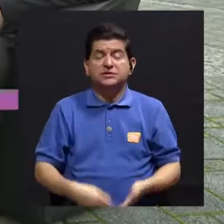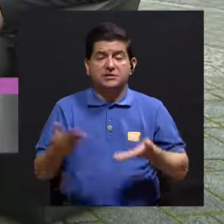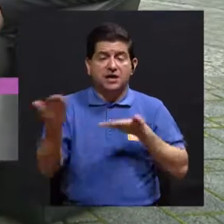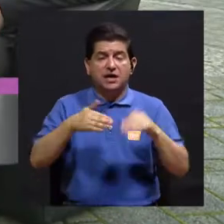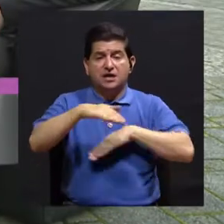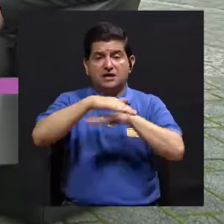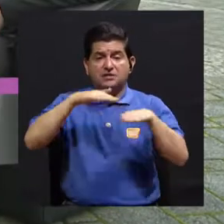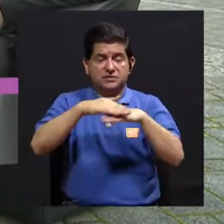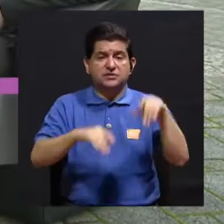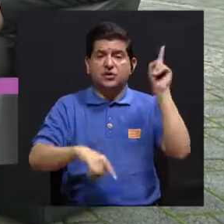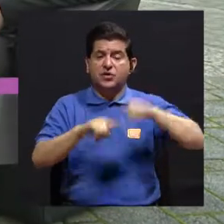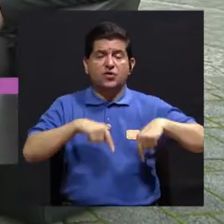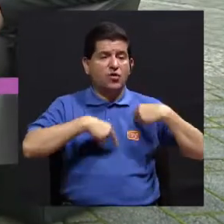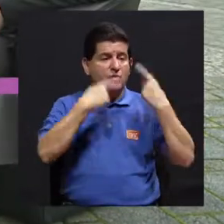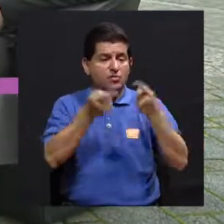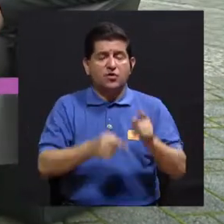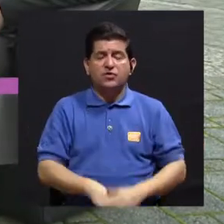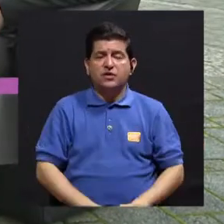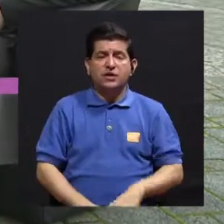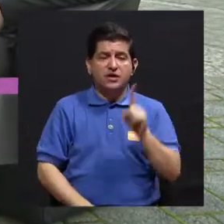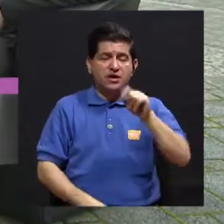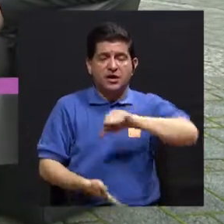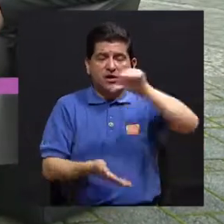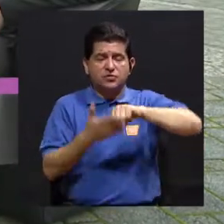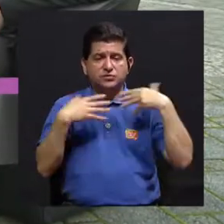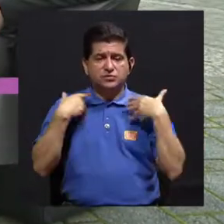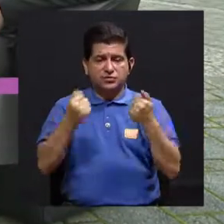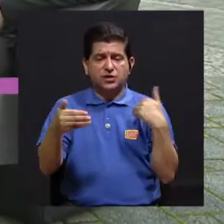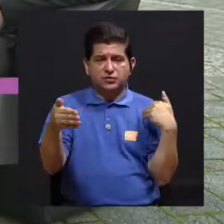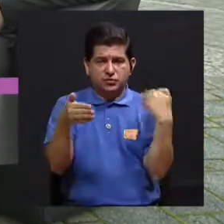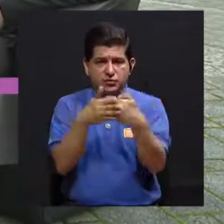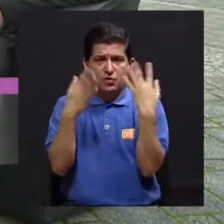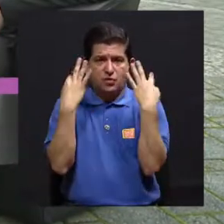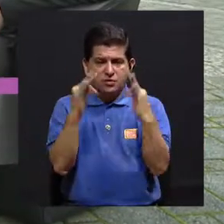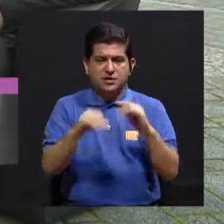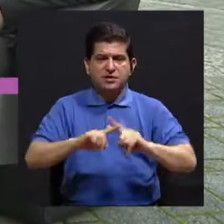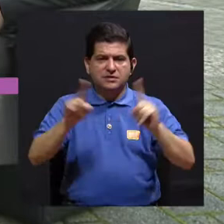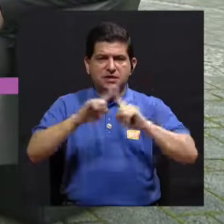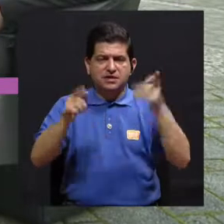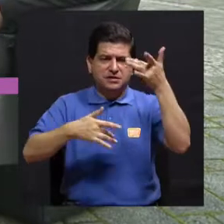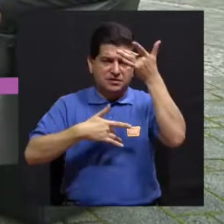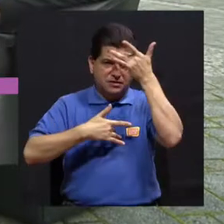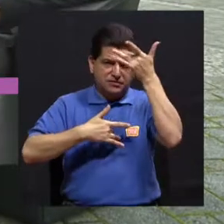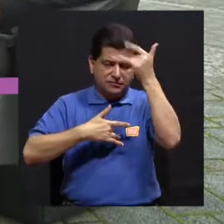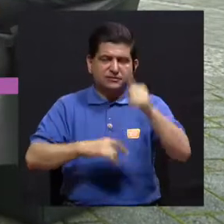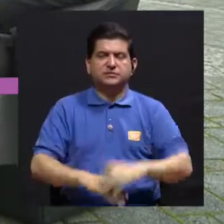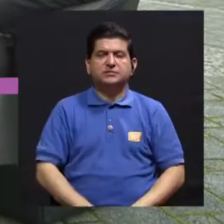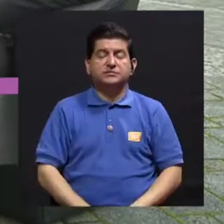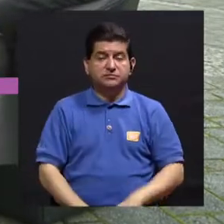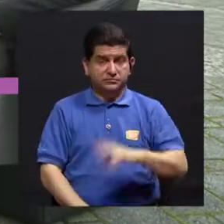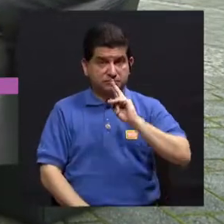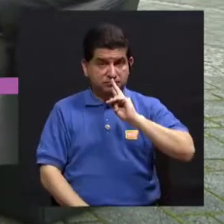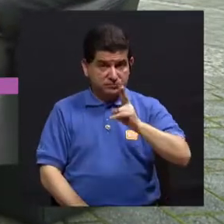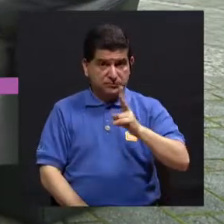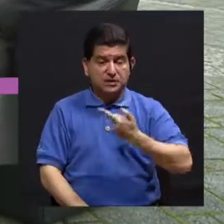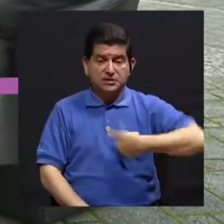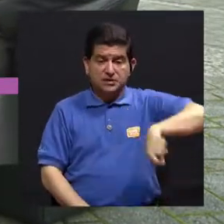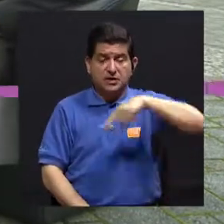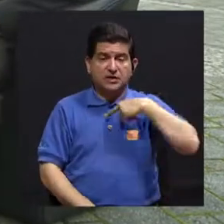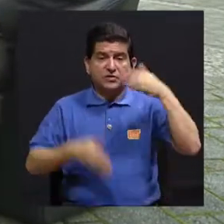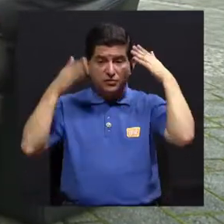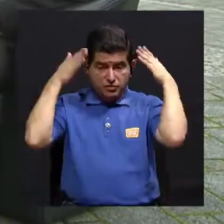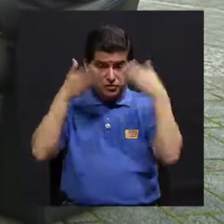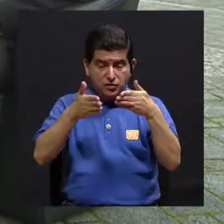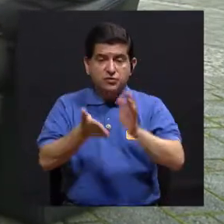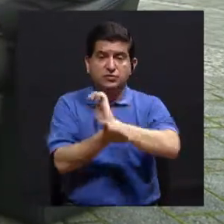de servicios básicos, de que no puedan asistir a un centro de salud cercano, ¿verdad?, para tratar sus diferentes enfermedades. Y realmente lo que